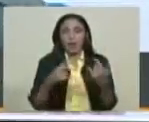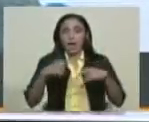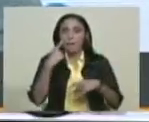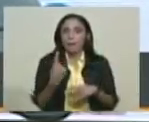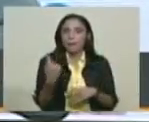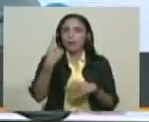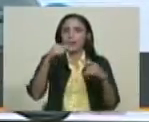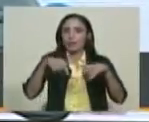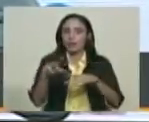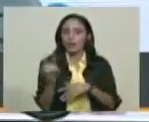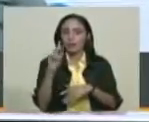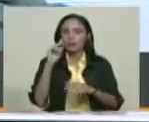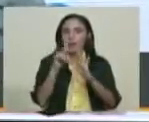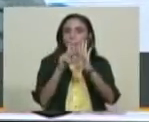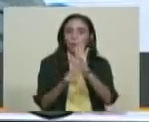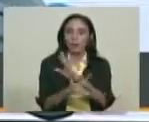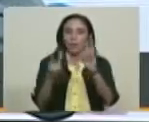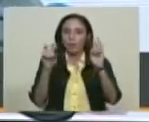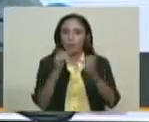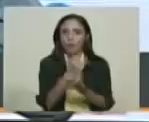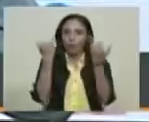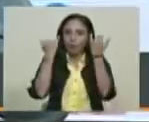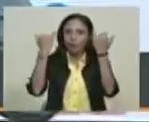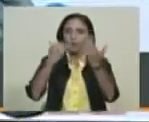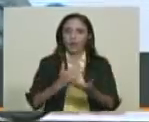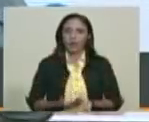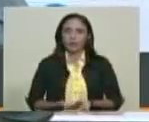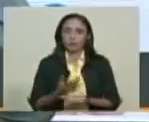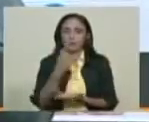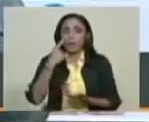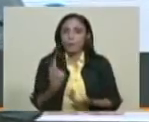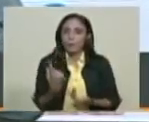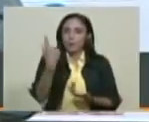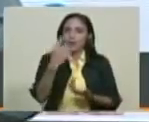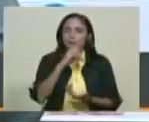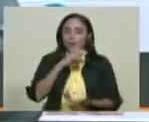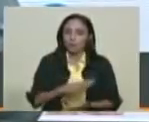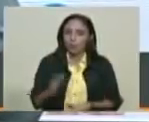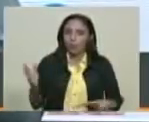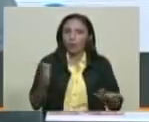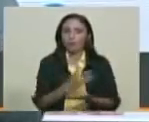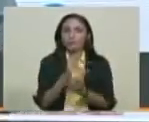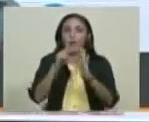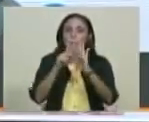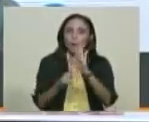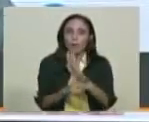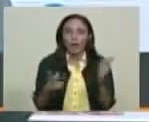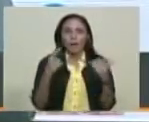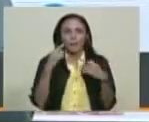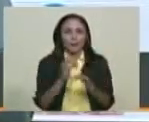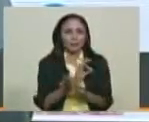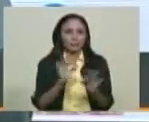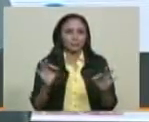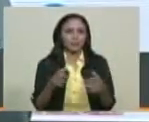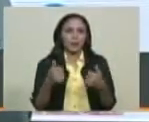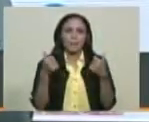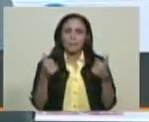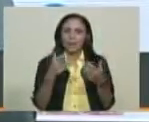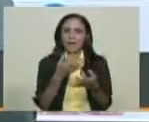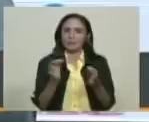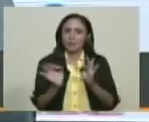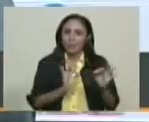un programa, así lo digo, con conocimiento de causa, primera vez que tenemos un programa bien preparado,